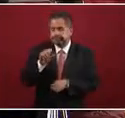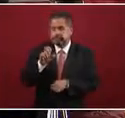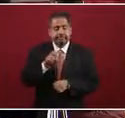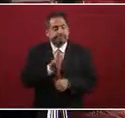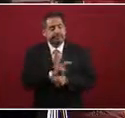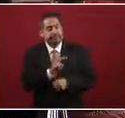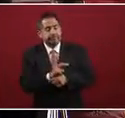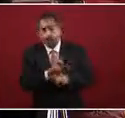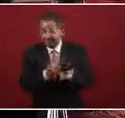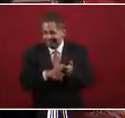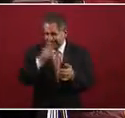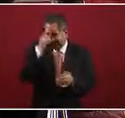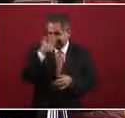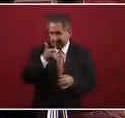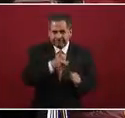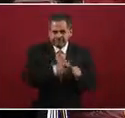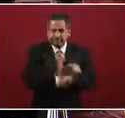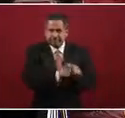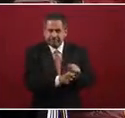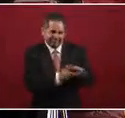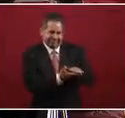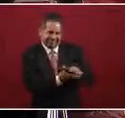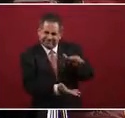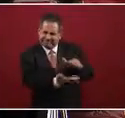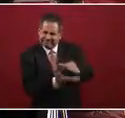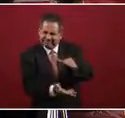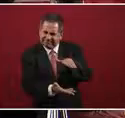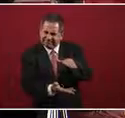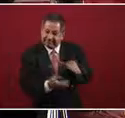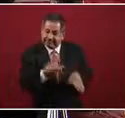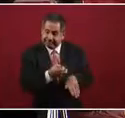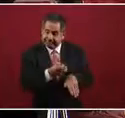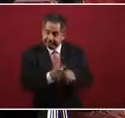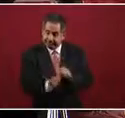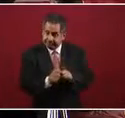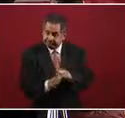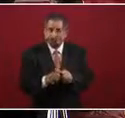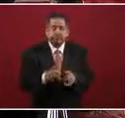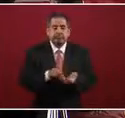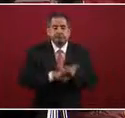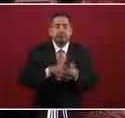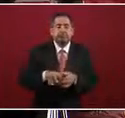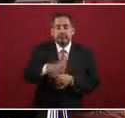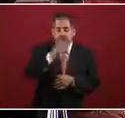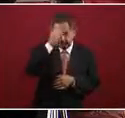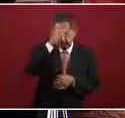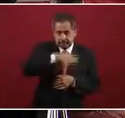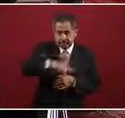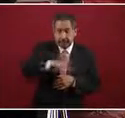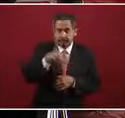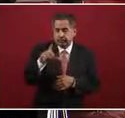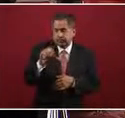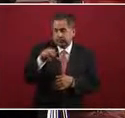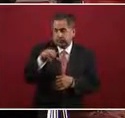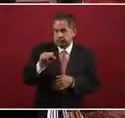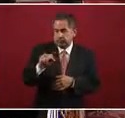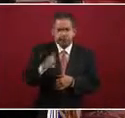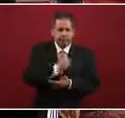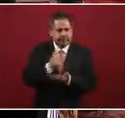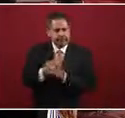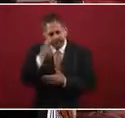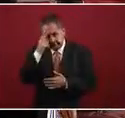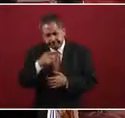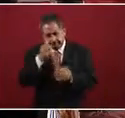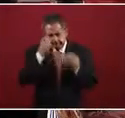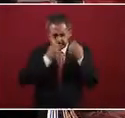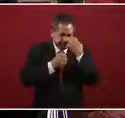donde estaba el efectivo, es una casa que está en Bosques de las Lomas, es una casa que hicimos una evaluación,